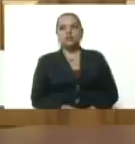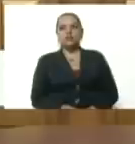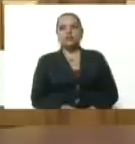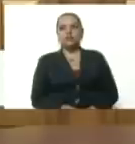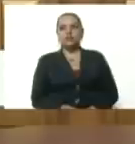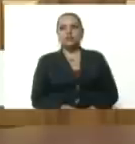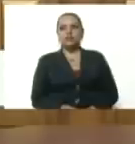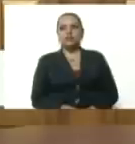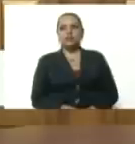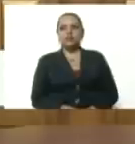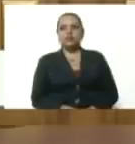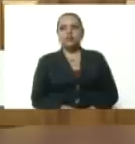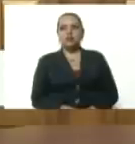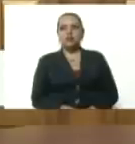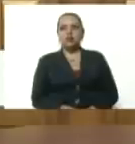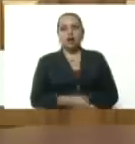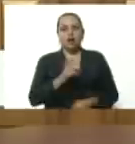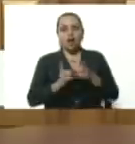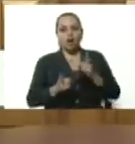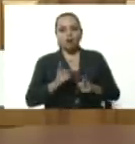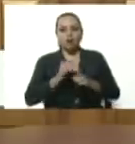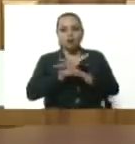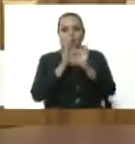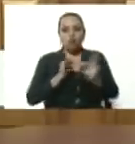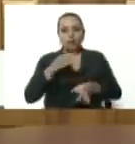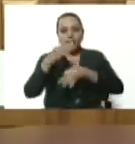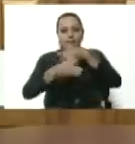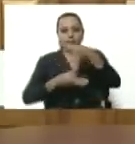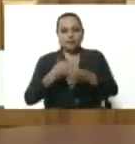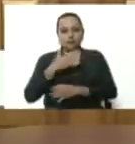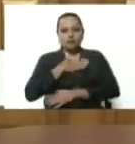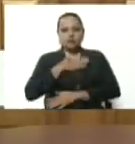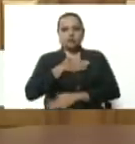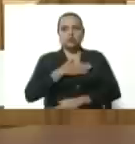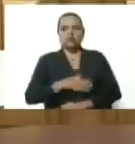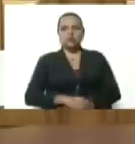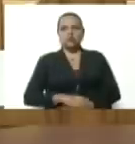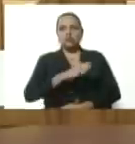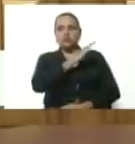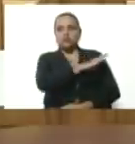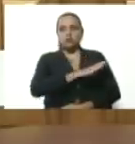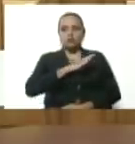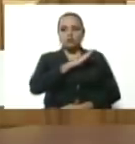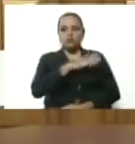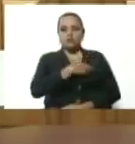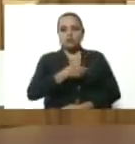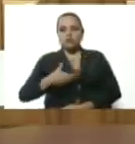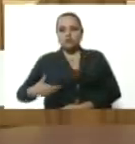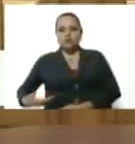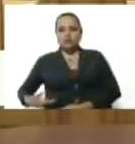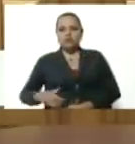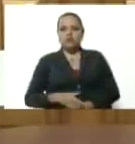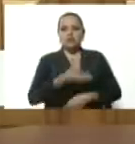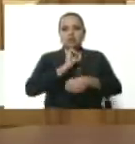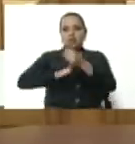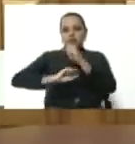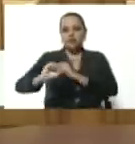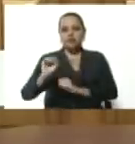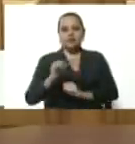de alguna manera explique la Comisión Presidencial para la